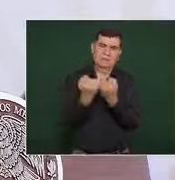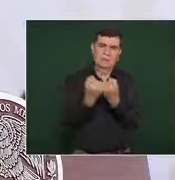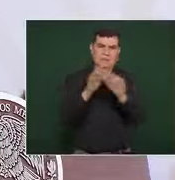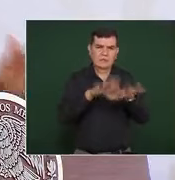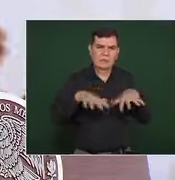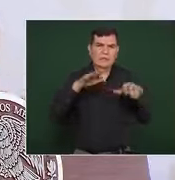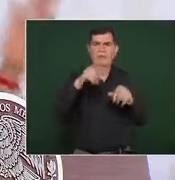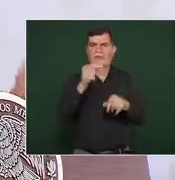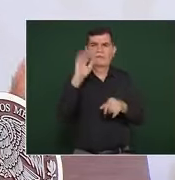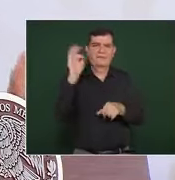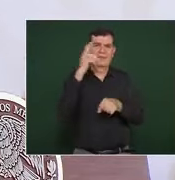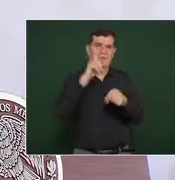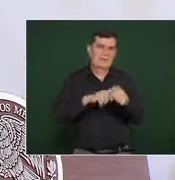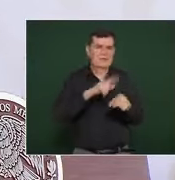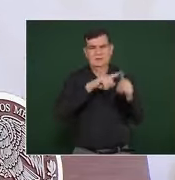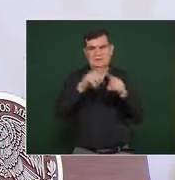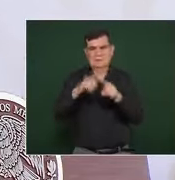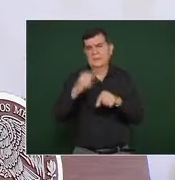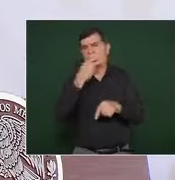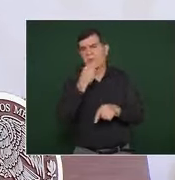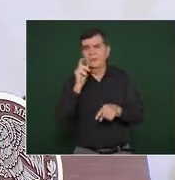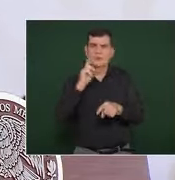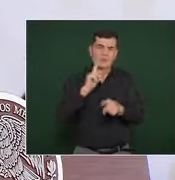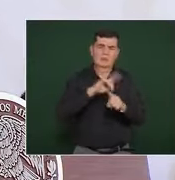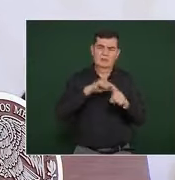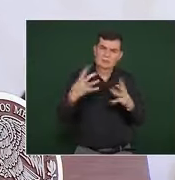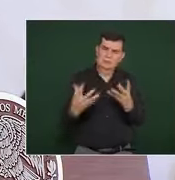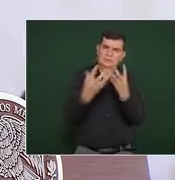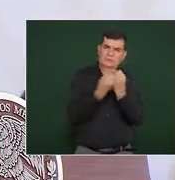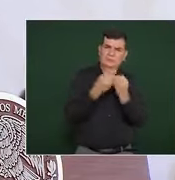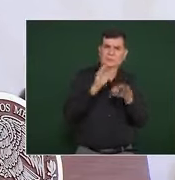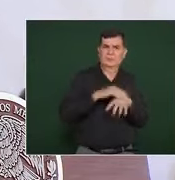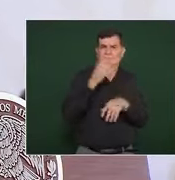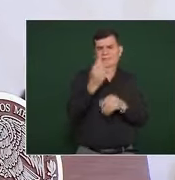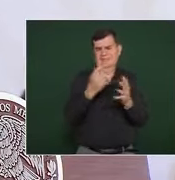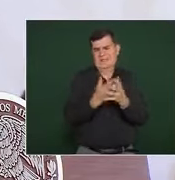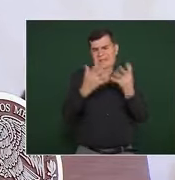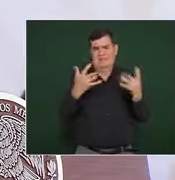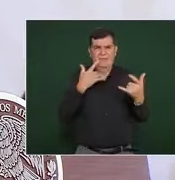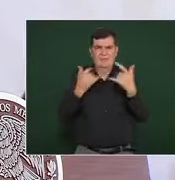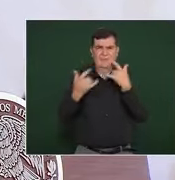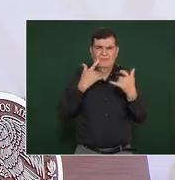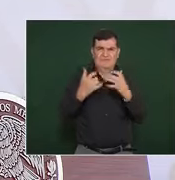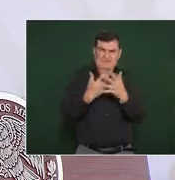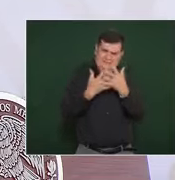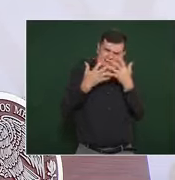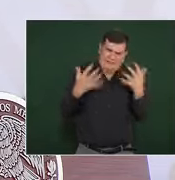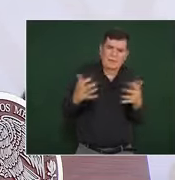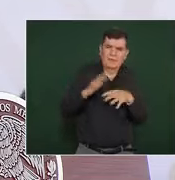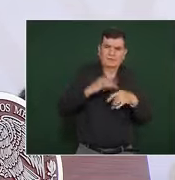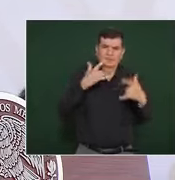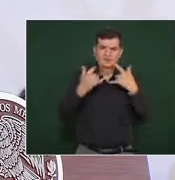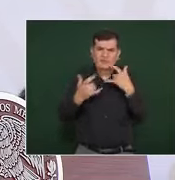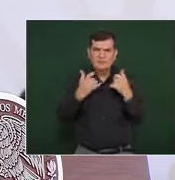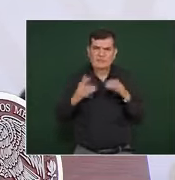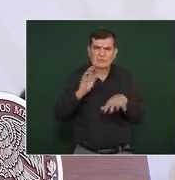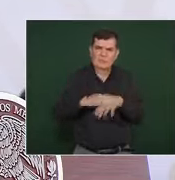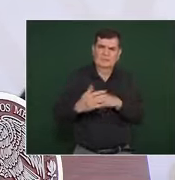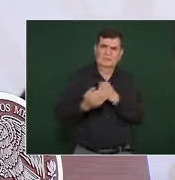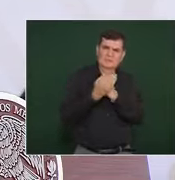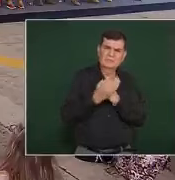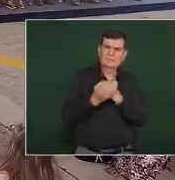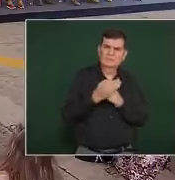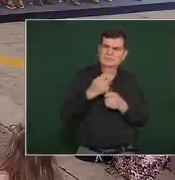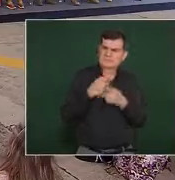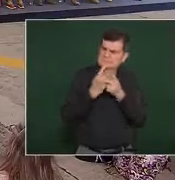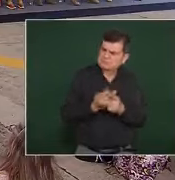Gabinete Federal y de todas y de todos los que se han sumado a este gran esfuerzo con espíritu de lucha, con resiliencia y